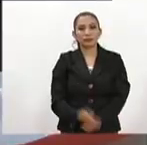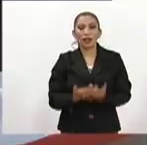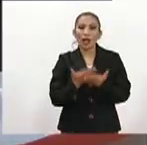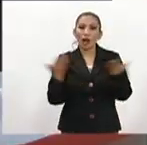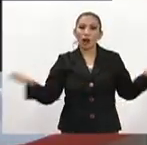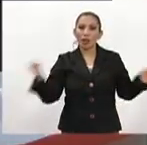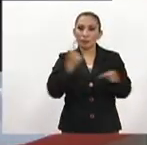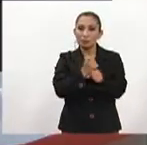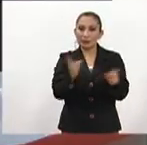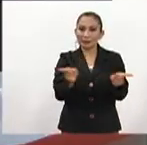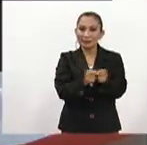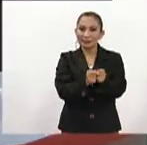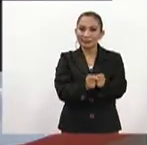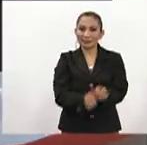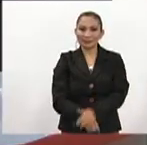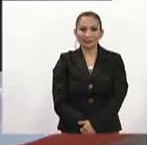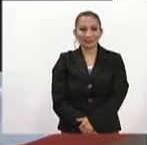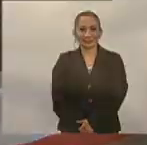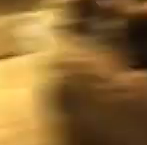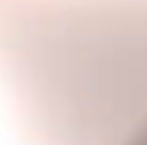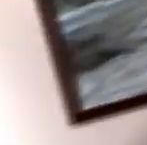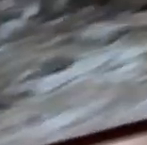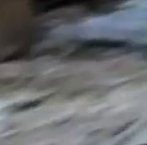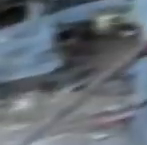Vamos a nuestro primer resumen.